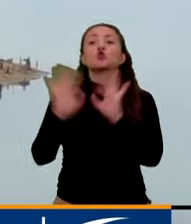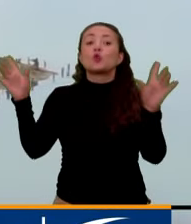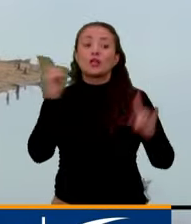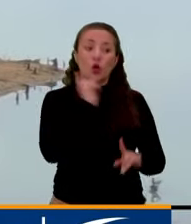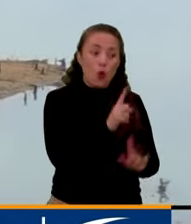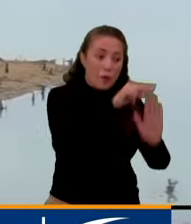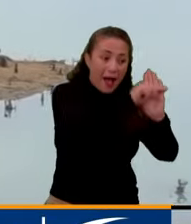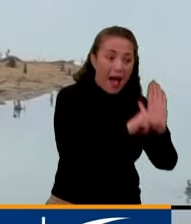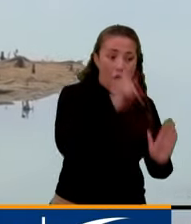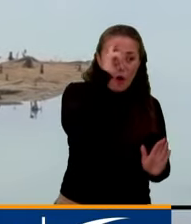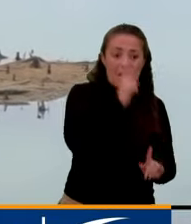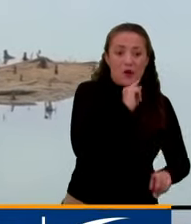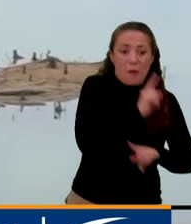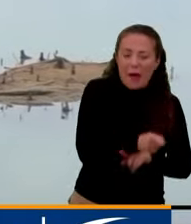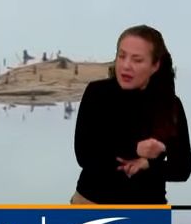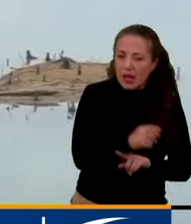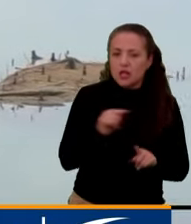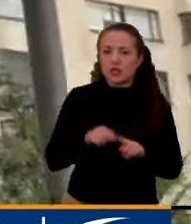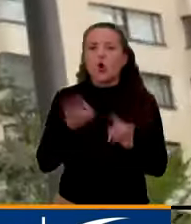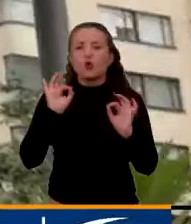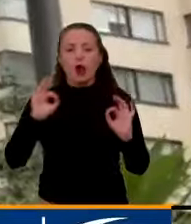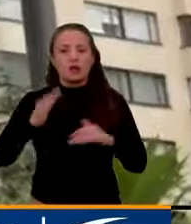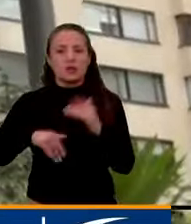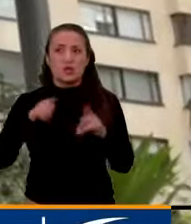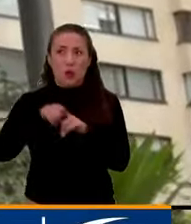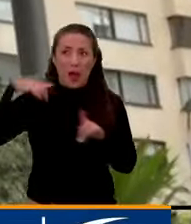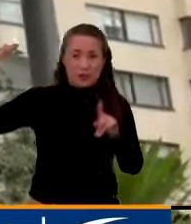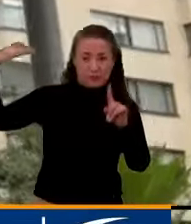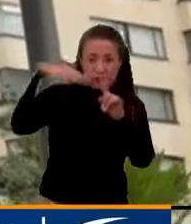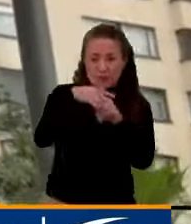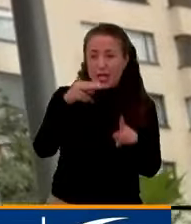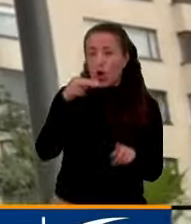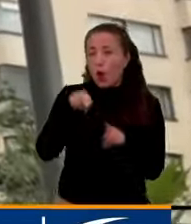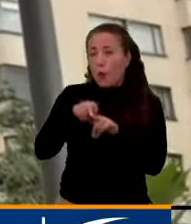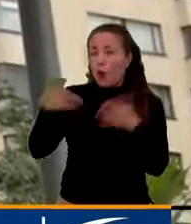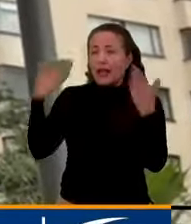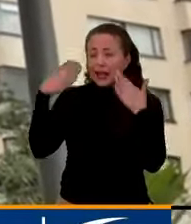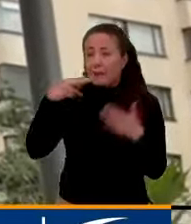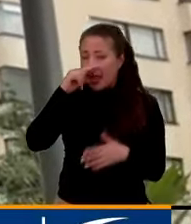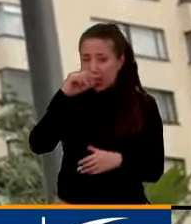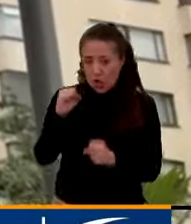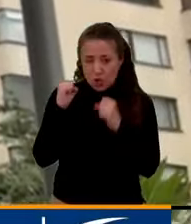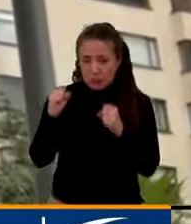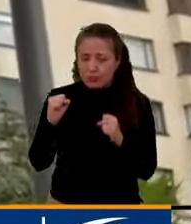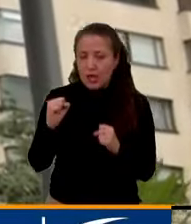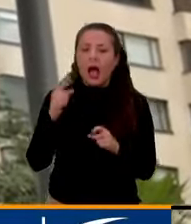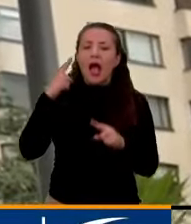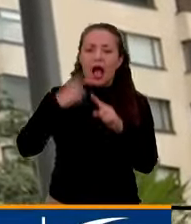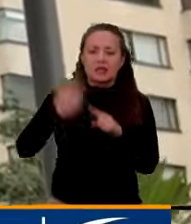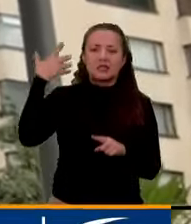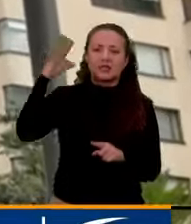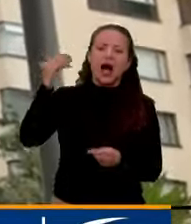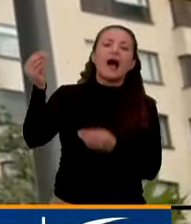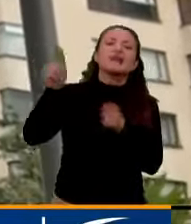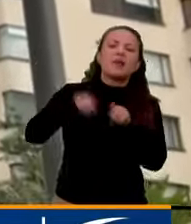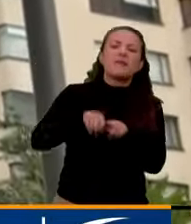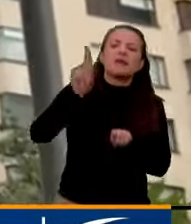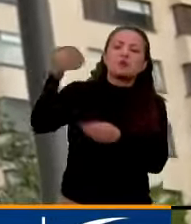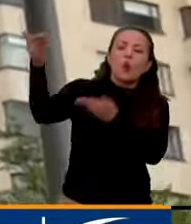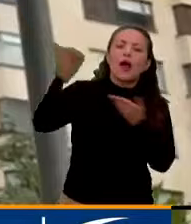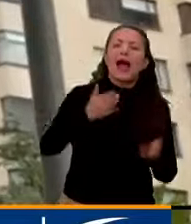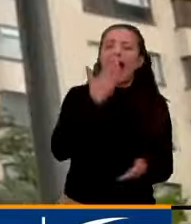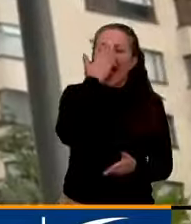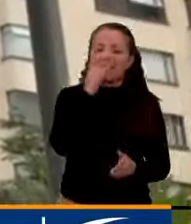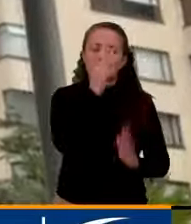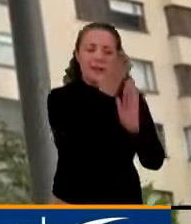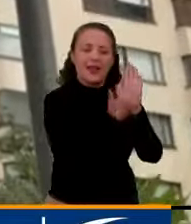el gobierno nacional. No fue un Niño tan intenso como otros. Teníamos una planta de importación de gas que venía detrás, tuvimos a Ituango